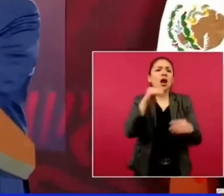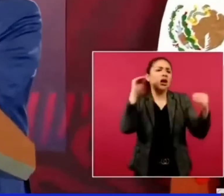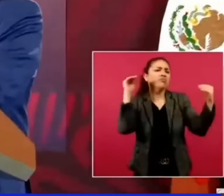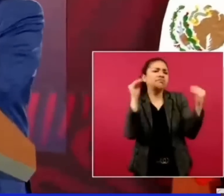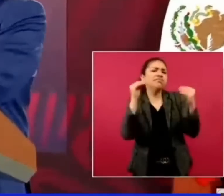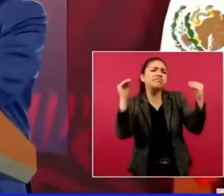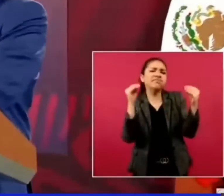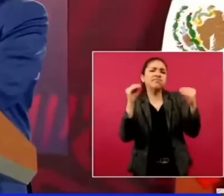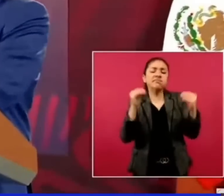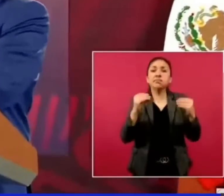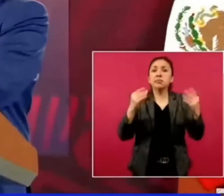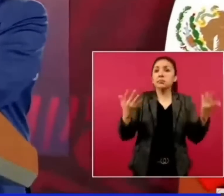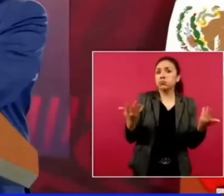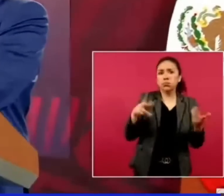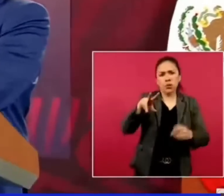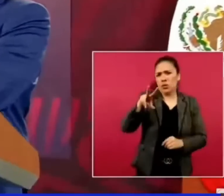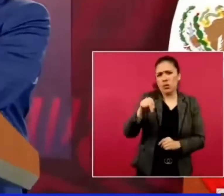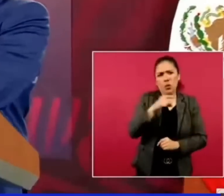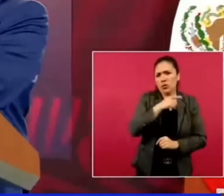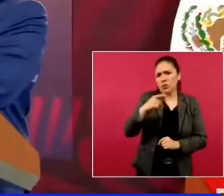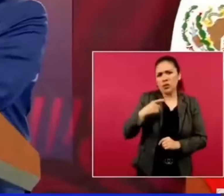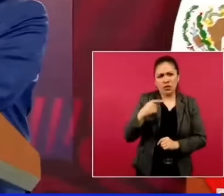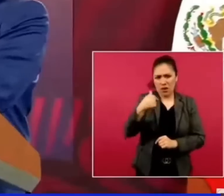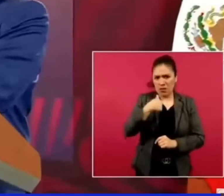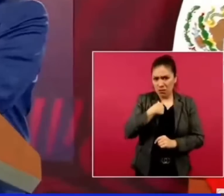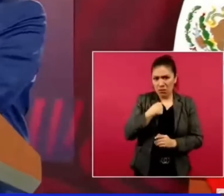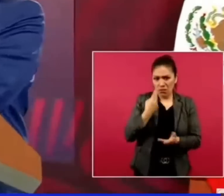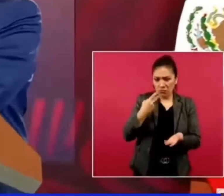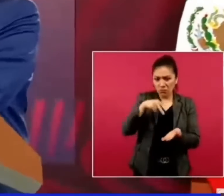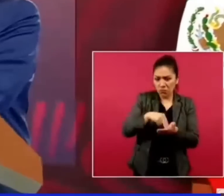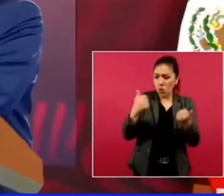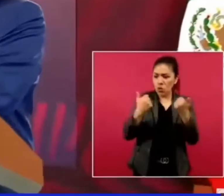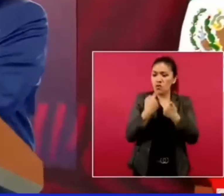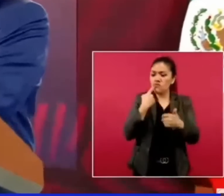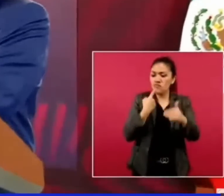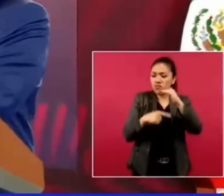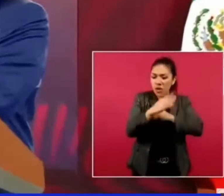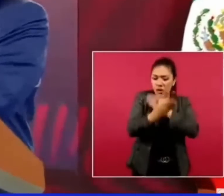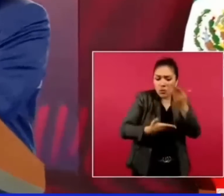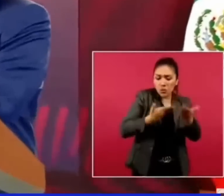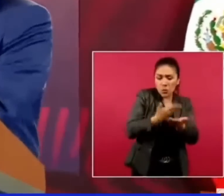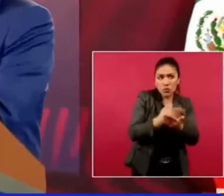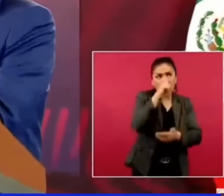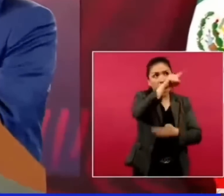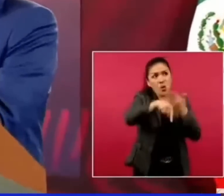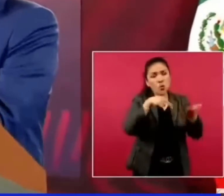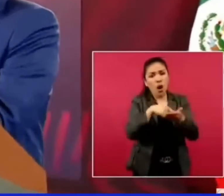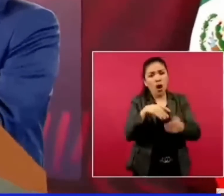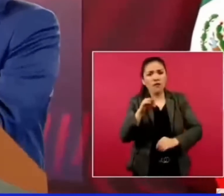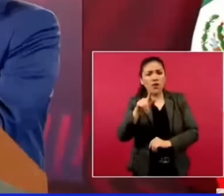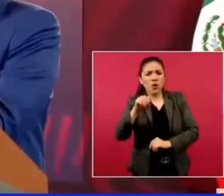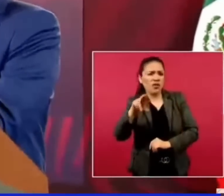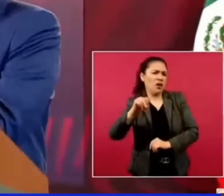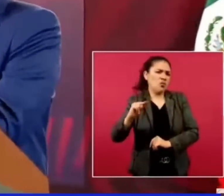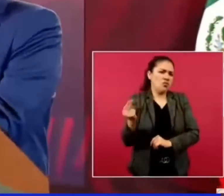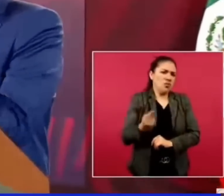alegando de que no se tenía por qué haberse presentado la denuncia en Florida